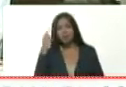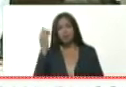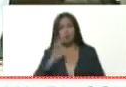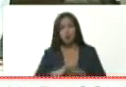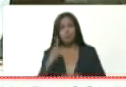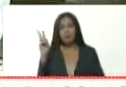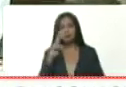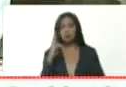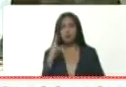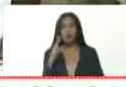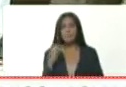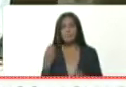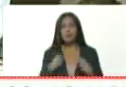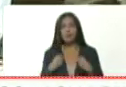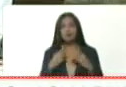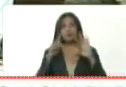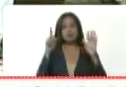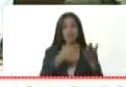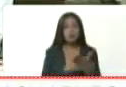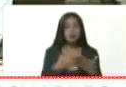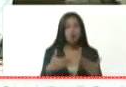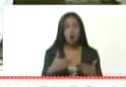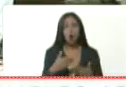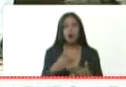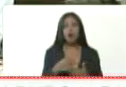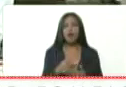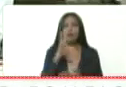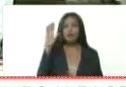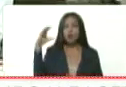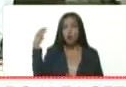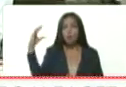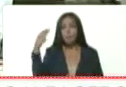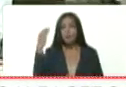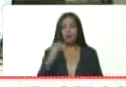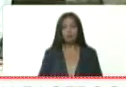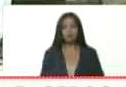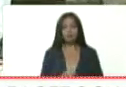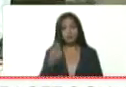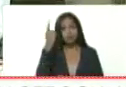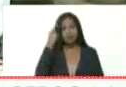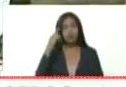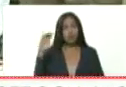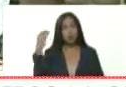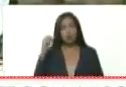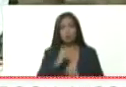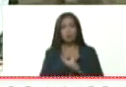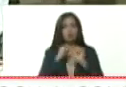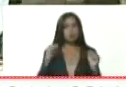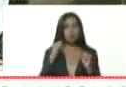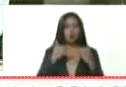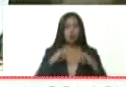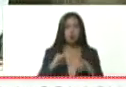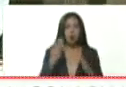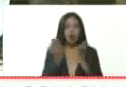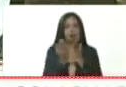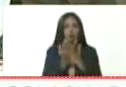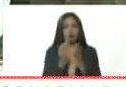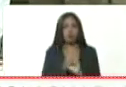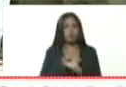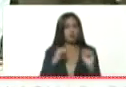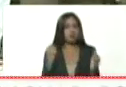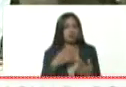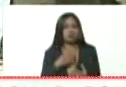venezuela viven 6 millones de colombianos saben que en colombia es imposible que sus hijos estudien